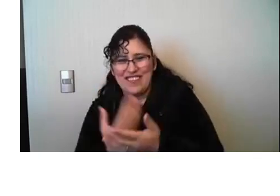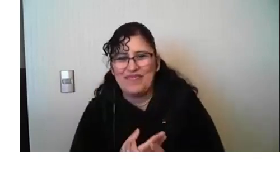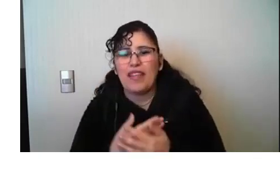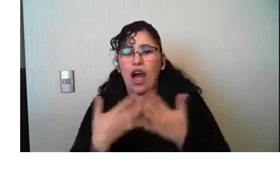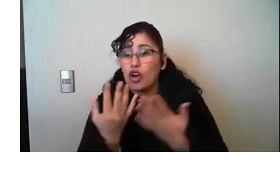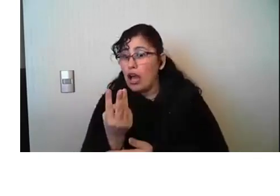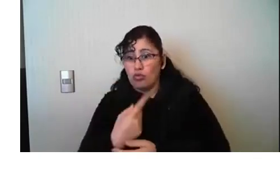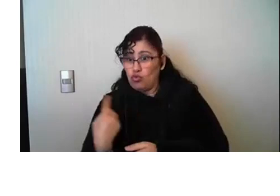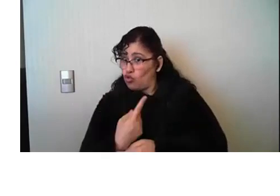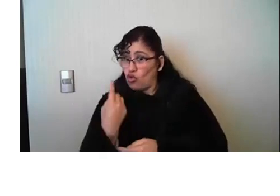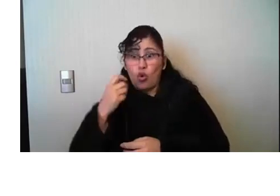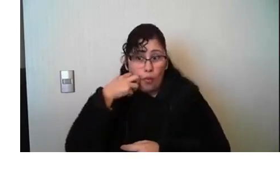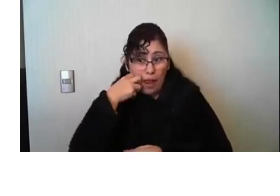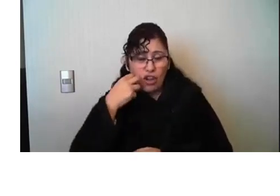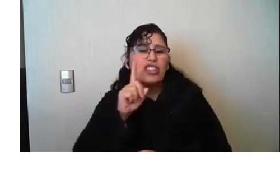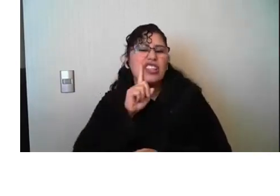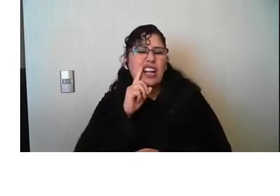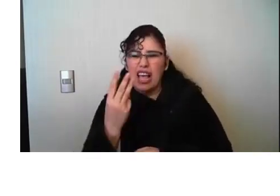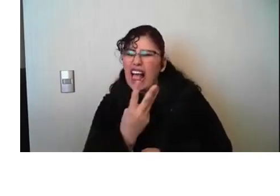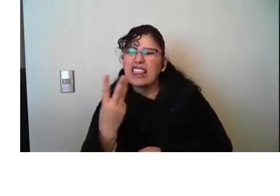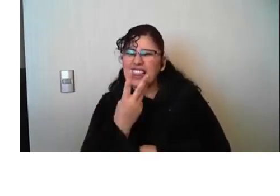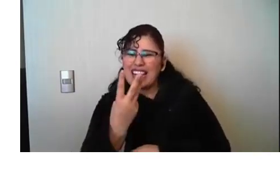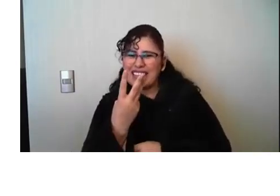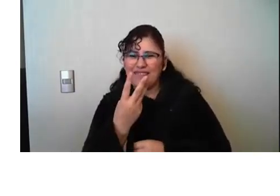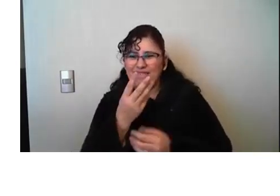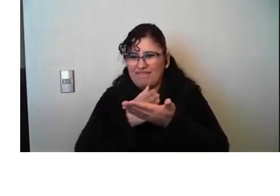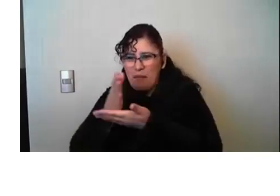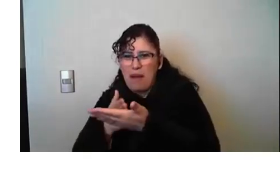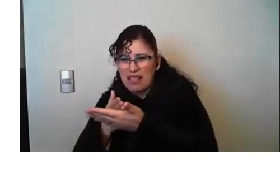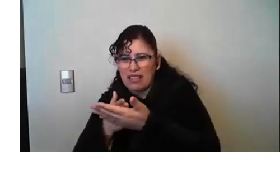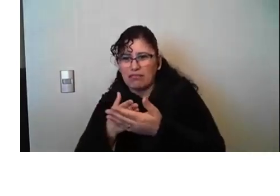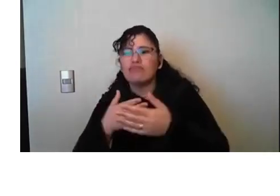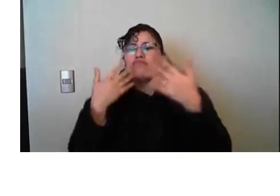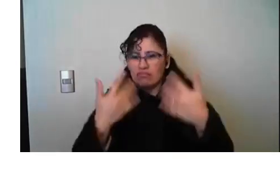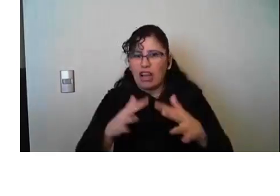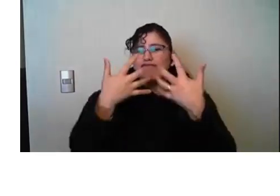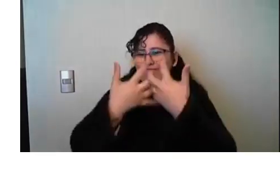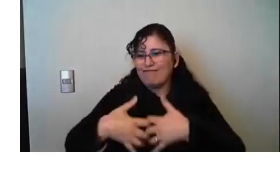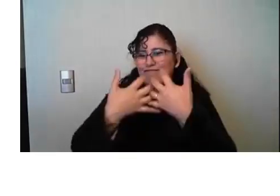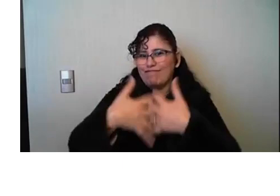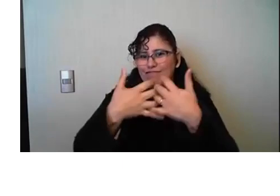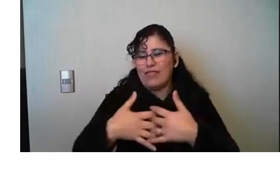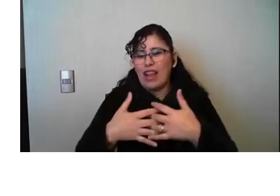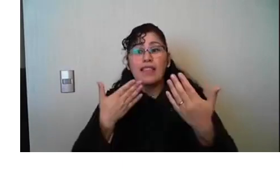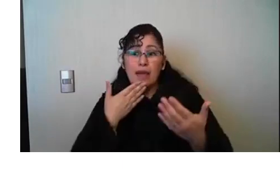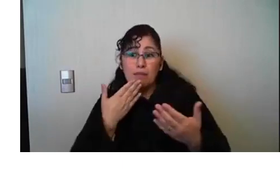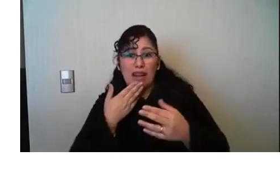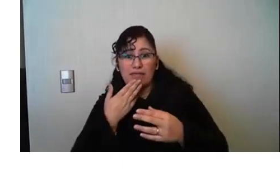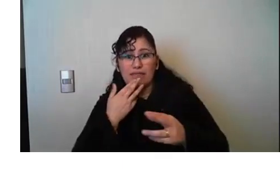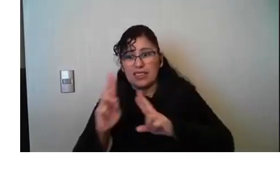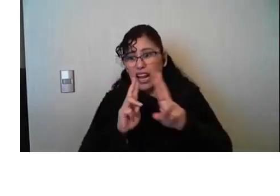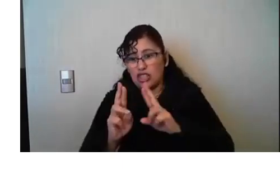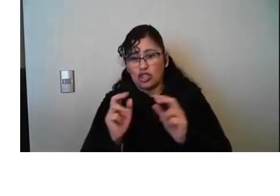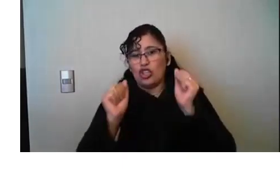al mismo tiempo e interactuando con estructuras del tronco cefálico o